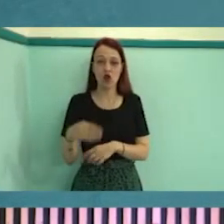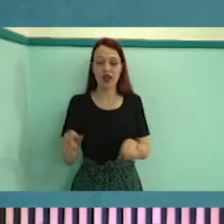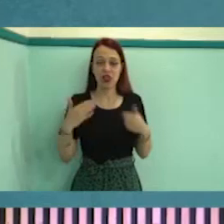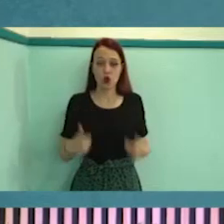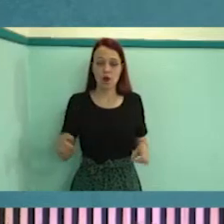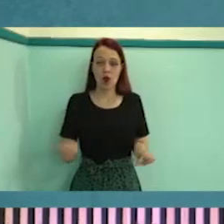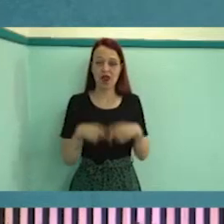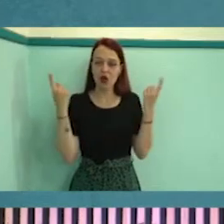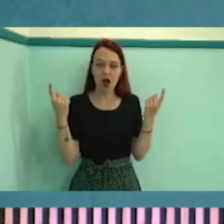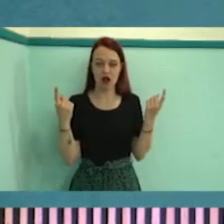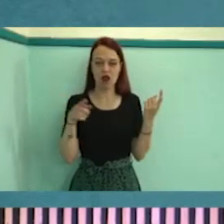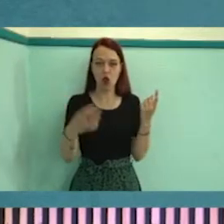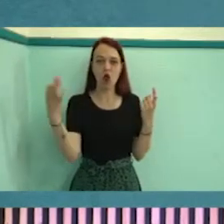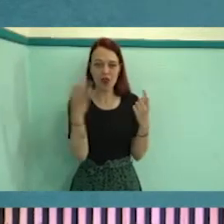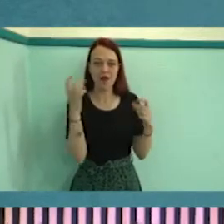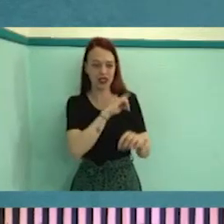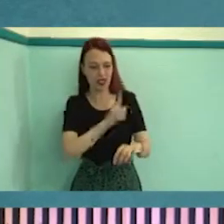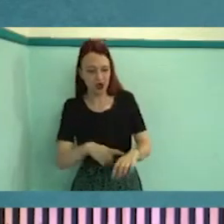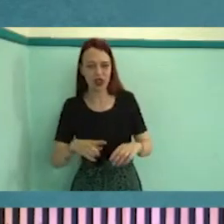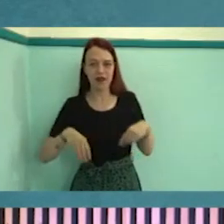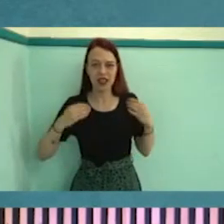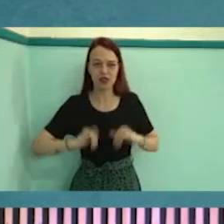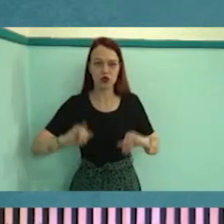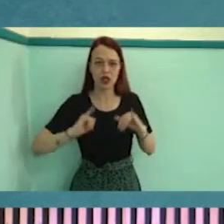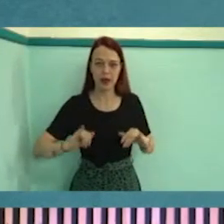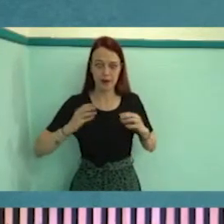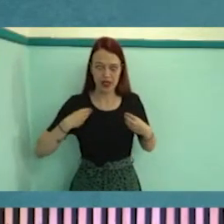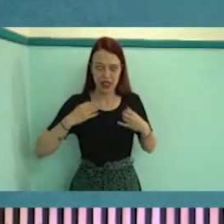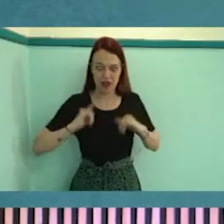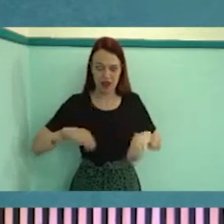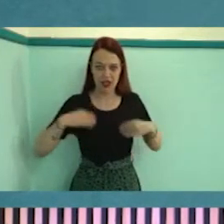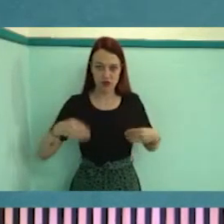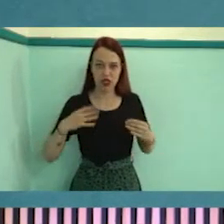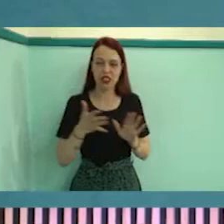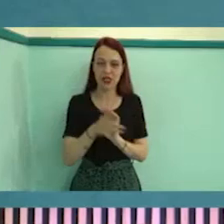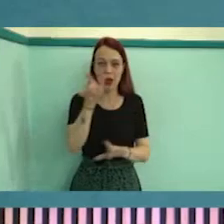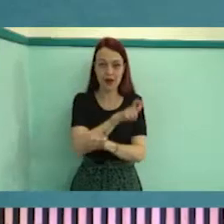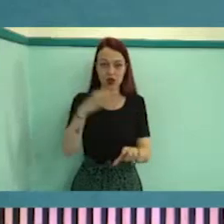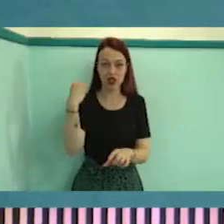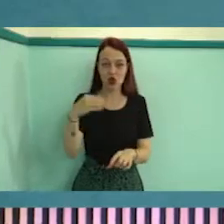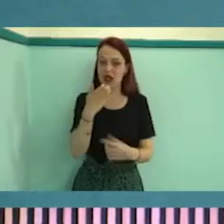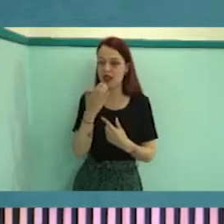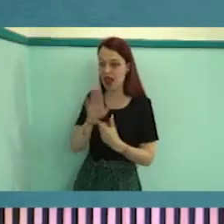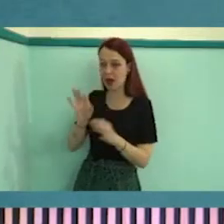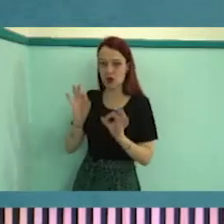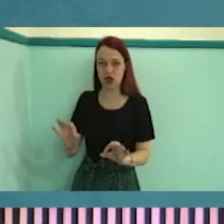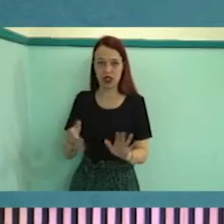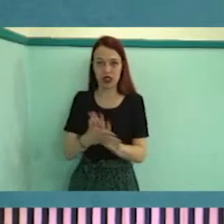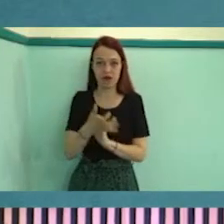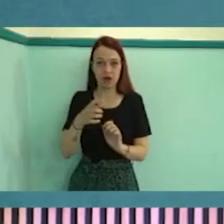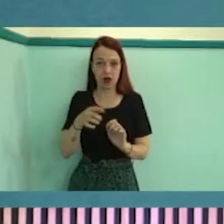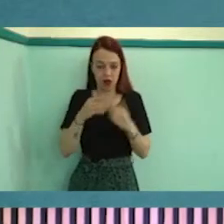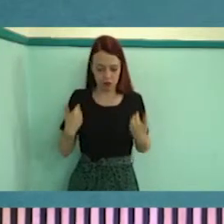merecemos disfrutar del deporte disfrutar de la playa disfrutar de la vida Ese es el ejemplo que le damos a la gente con esto le damos El ejemplo de que seas como